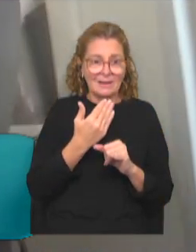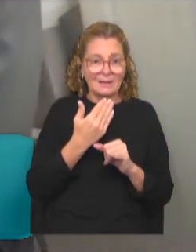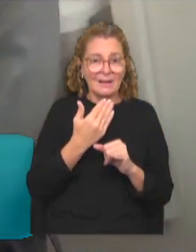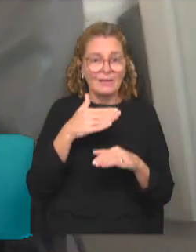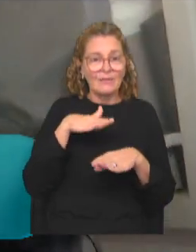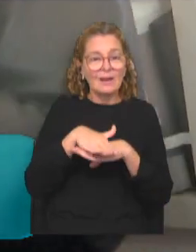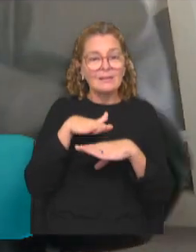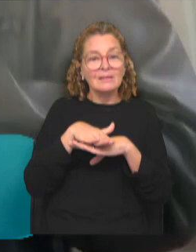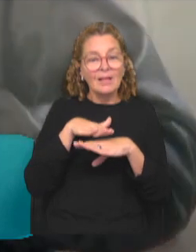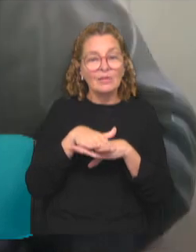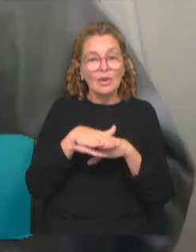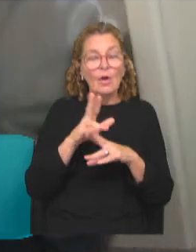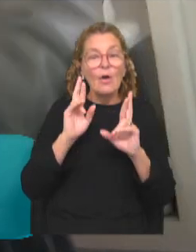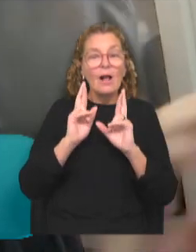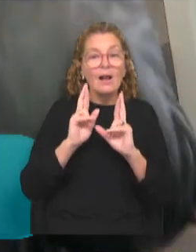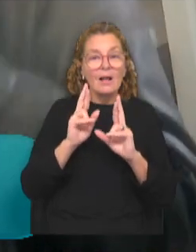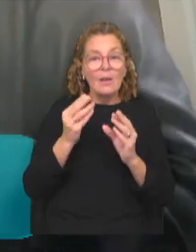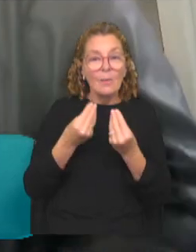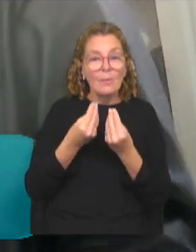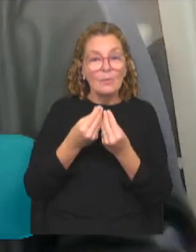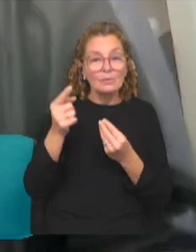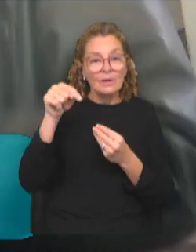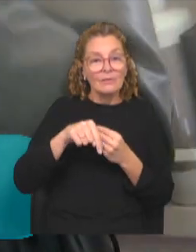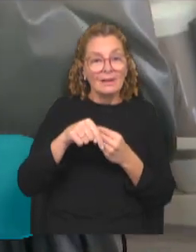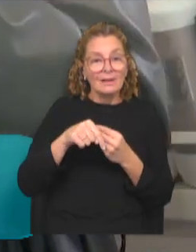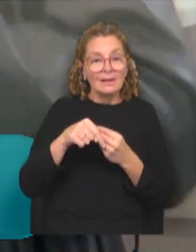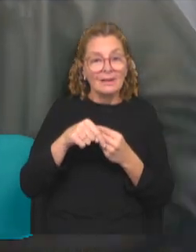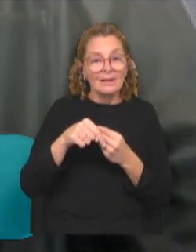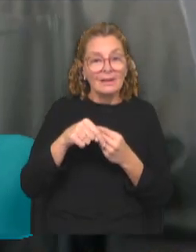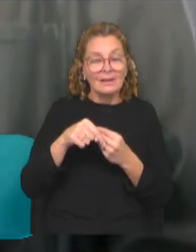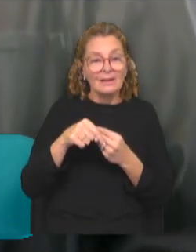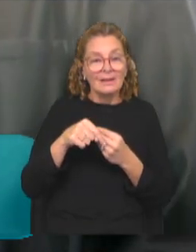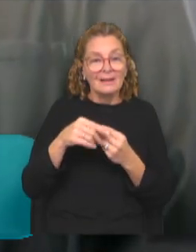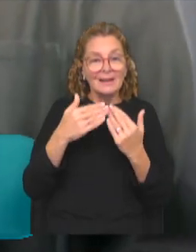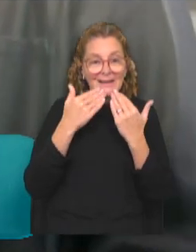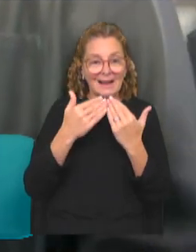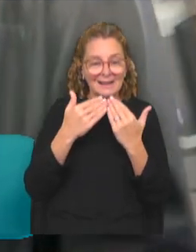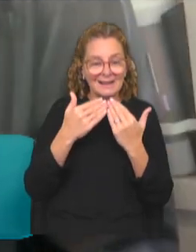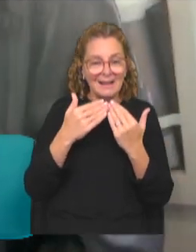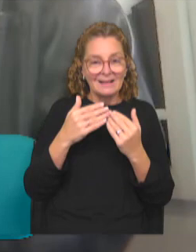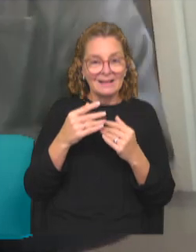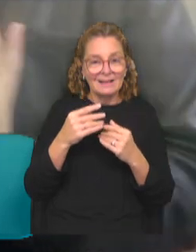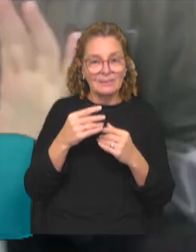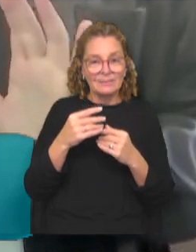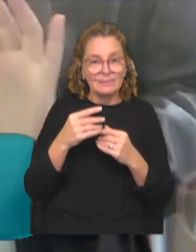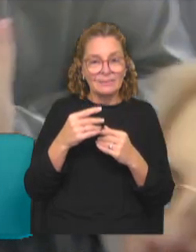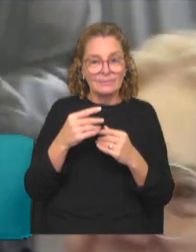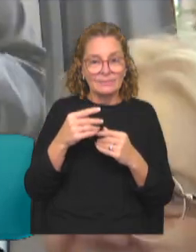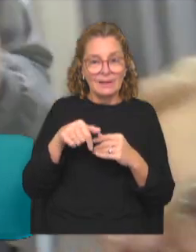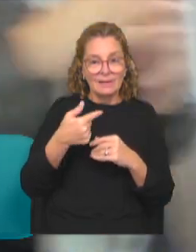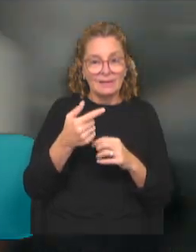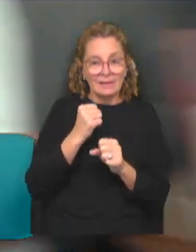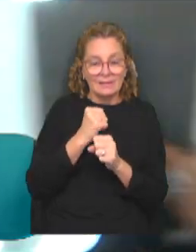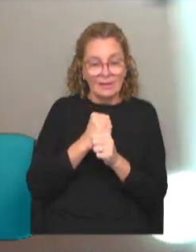y felicitaciones. Bueno, y ojalá vengan muchas clientes. Bueno, cuando quieras. Vayas vos, en realidad. Estamos a las órdenes. Bueno, muchas gracias. Te vamos a dejar seguir